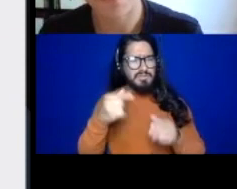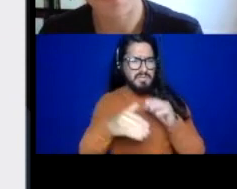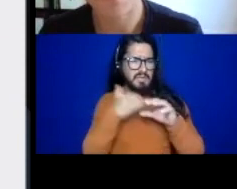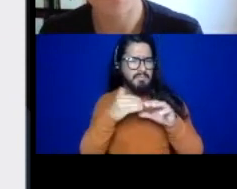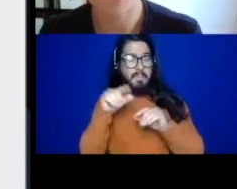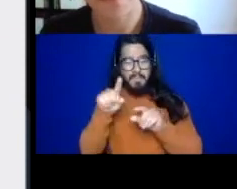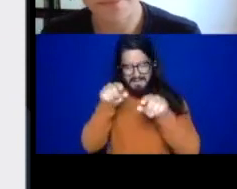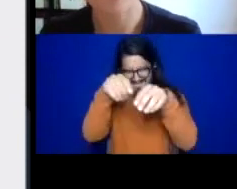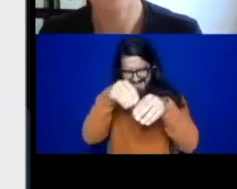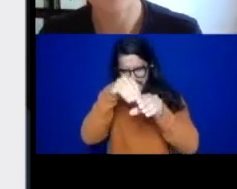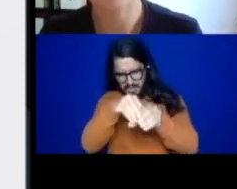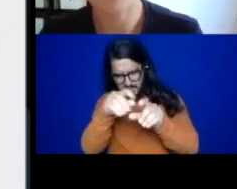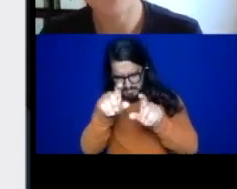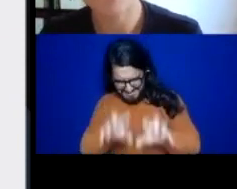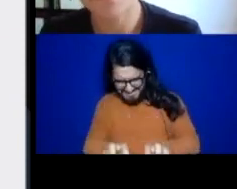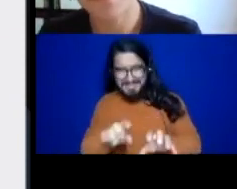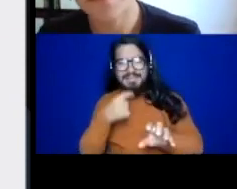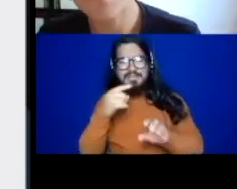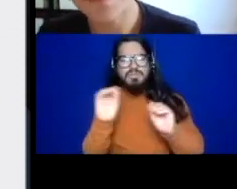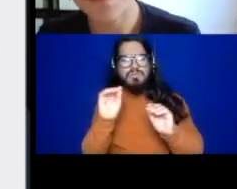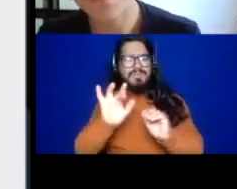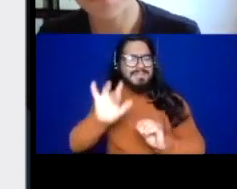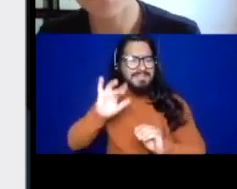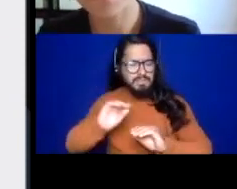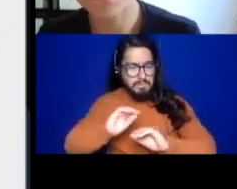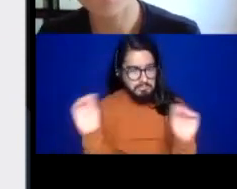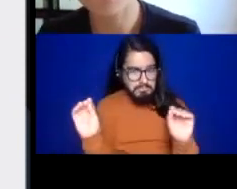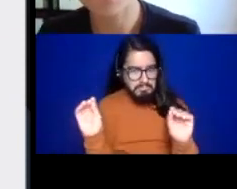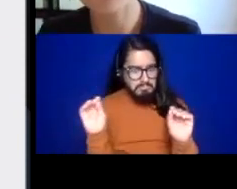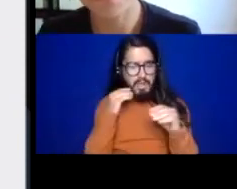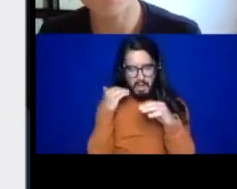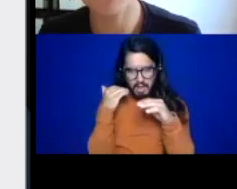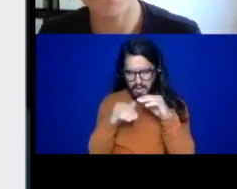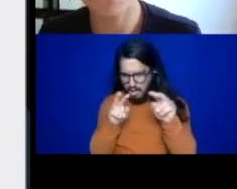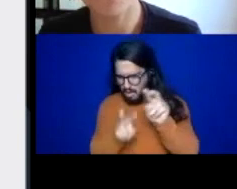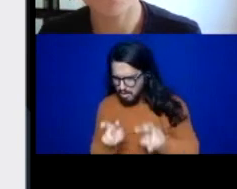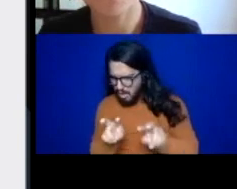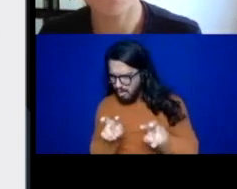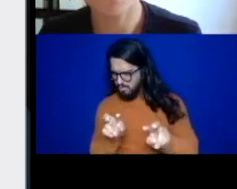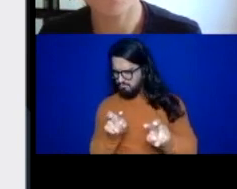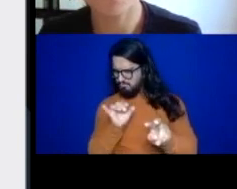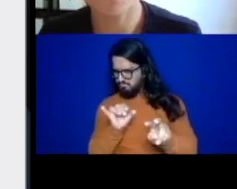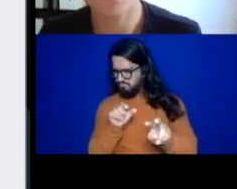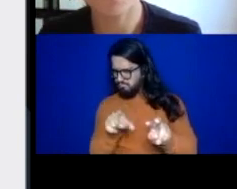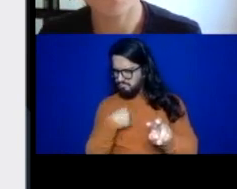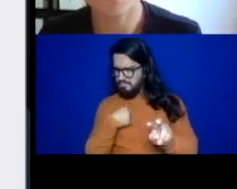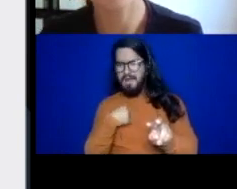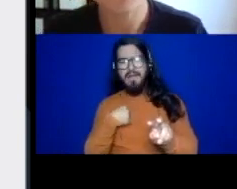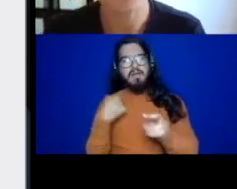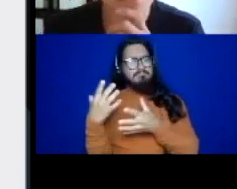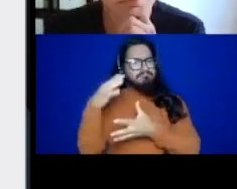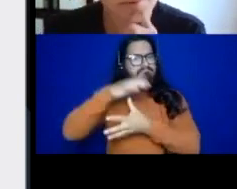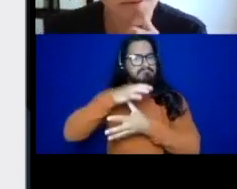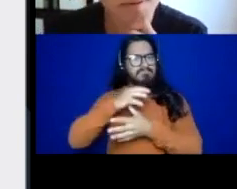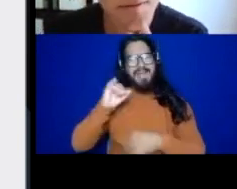que le diera clic a nada, no había ningún enlace, y lo abrí antes de yo. Básicamente